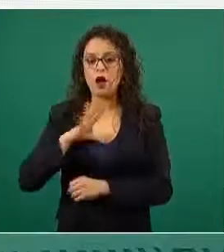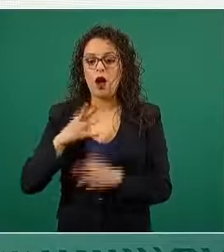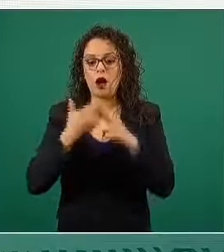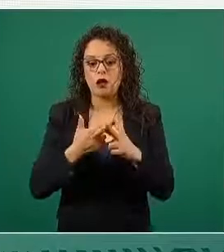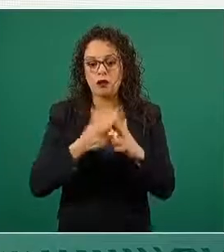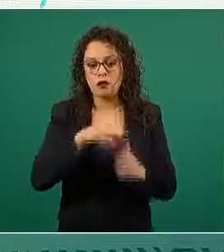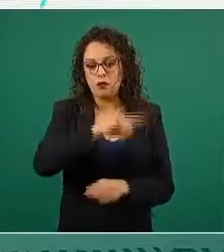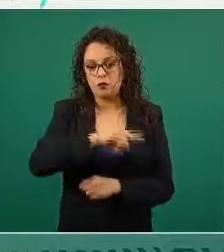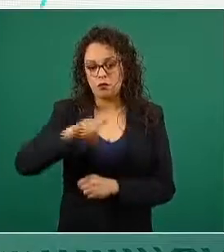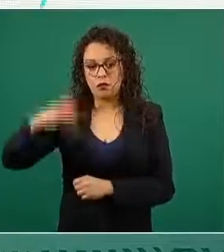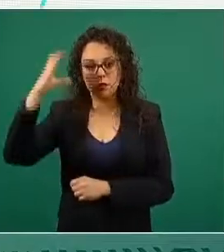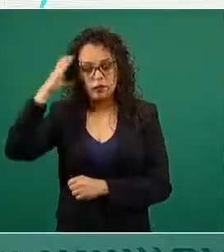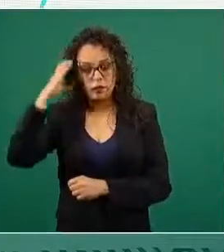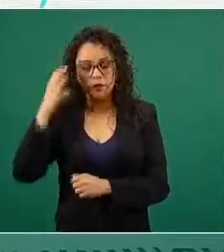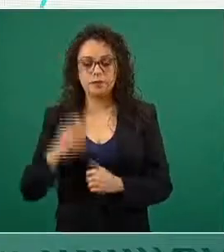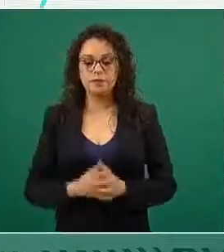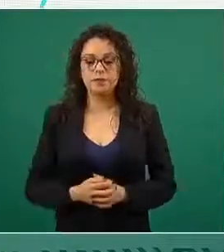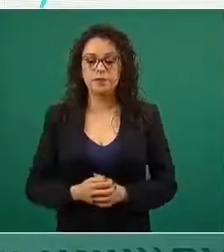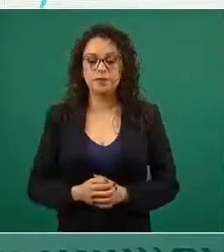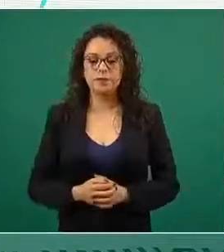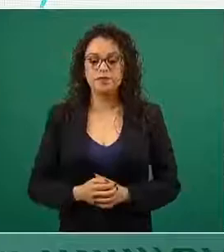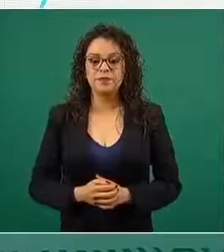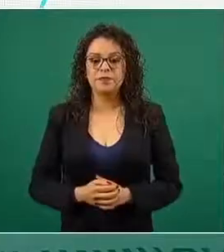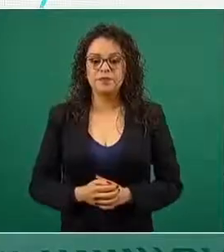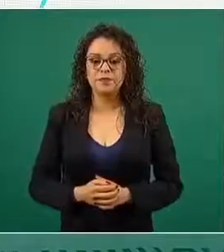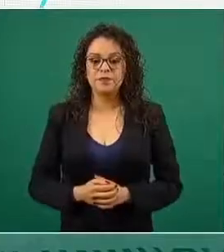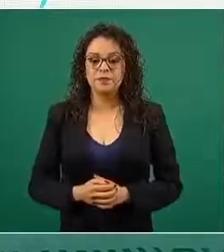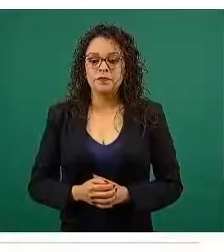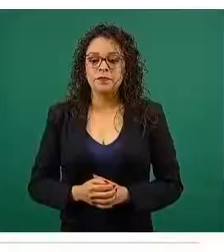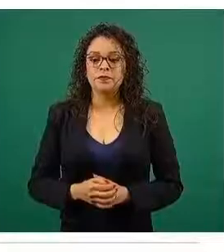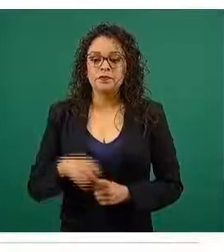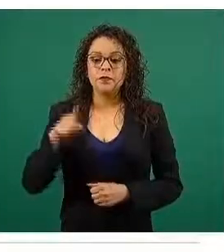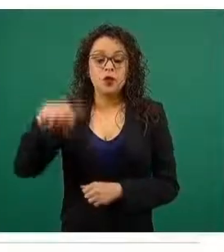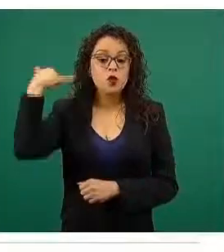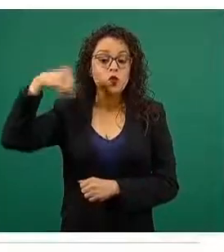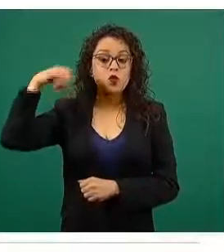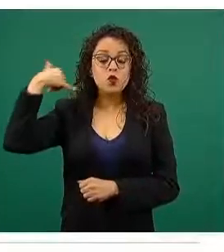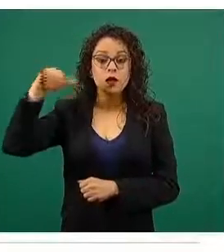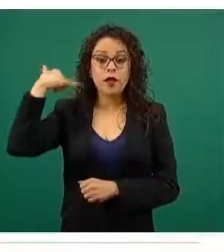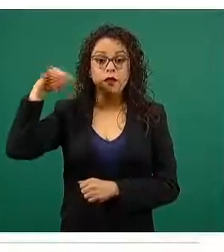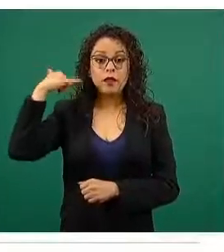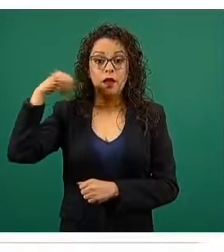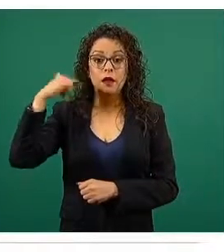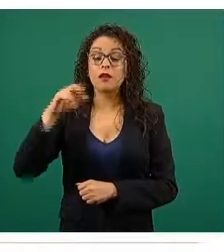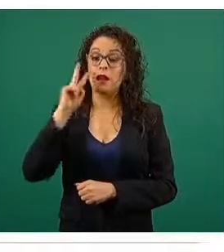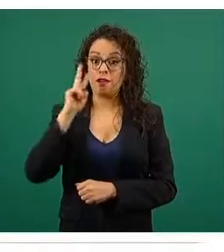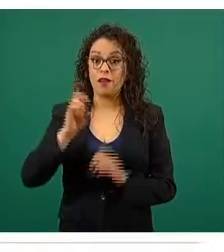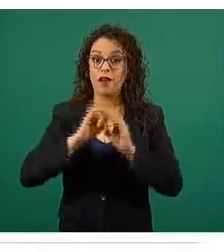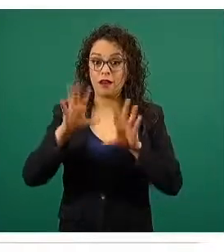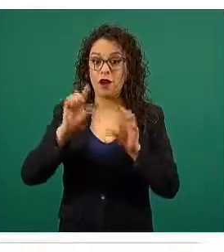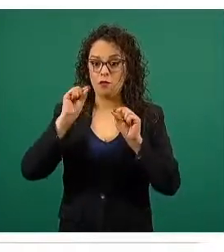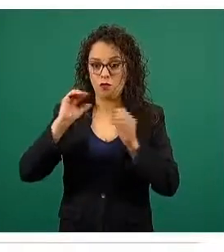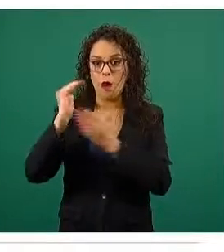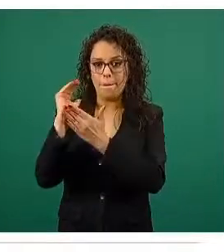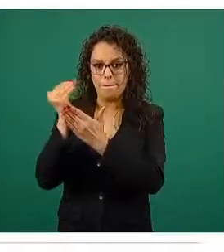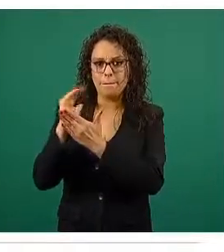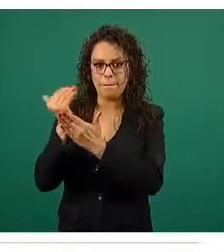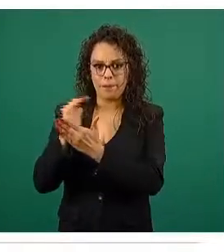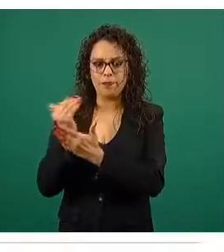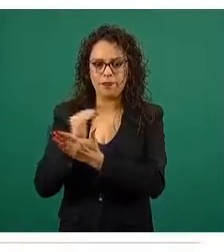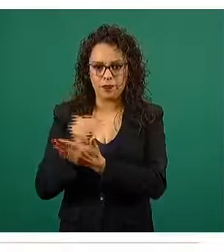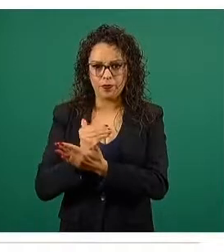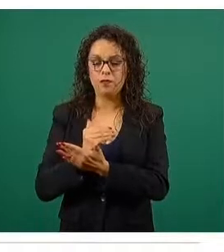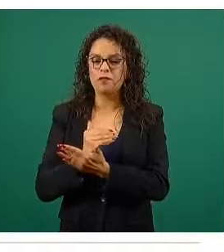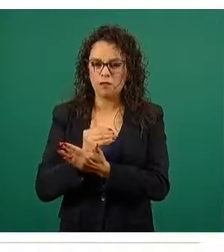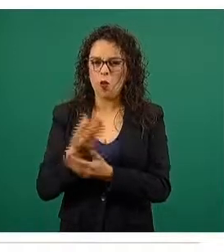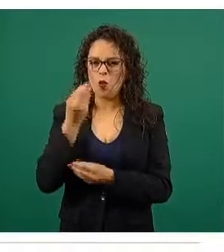disponibilidad hospitalaria. La siguiente. Yucatán en general con tendencia a la baja, también tuvo variaciones importantes a